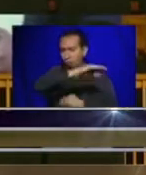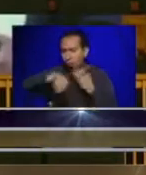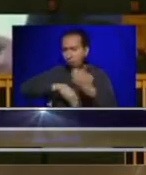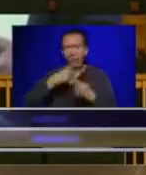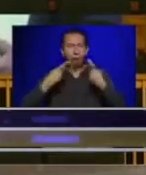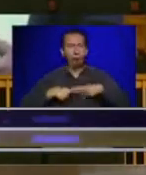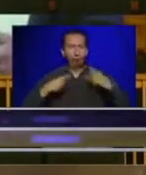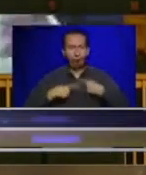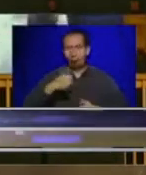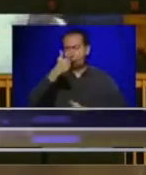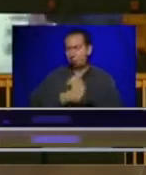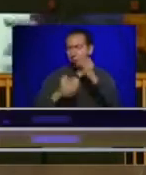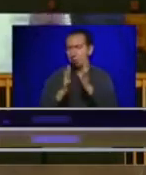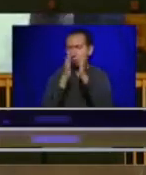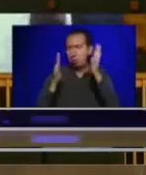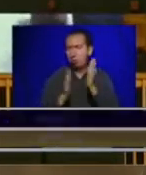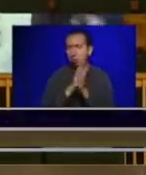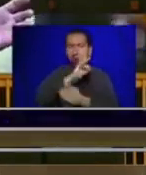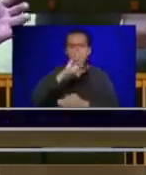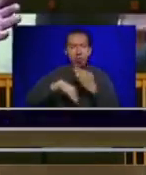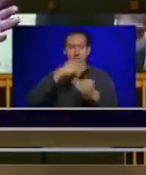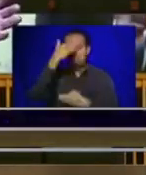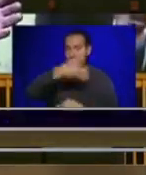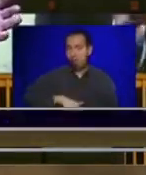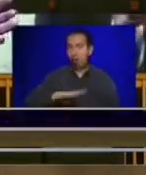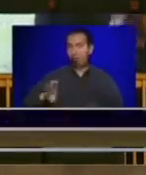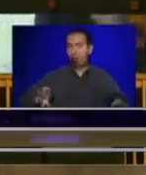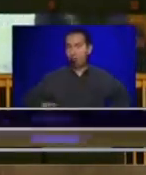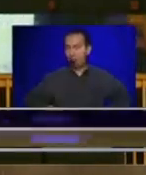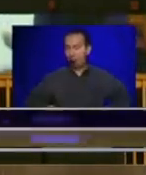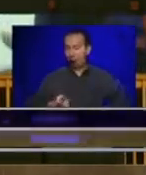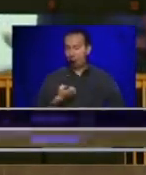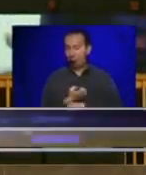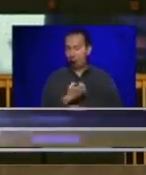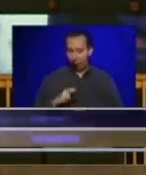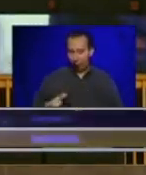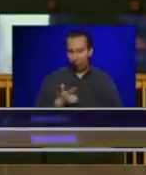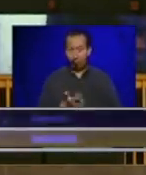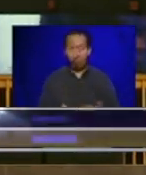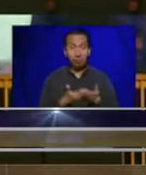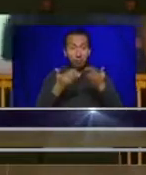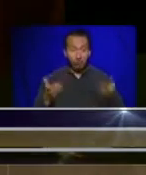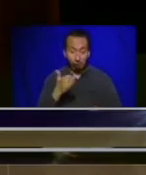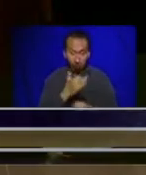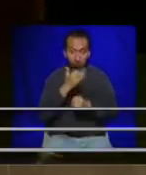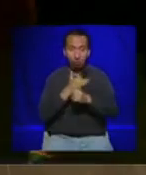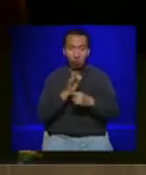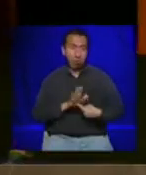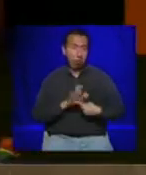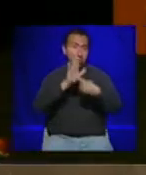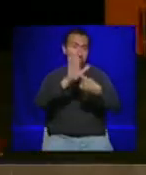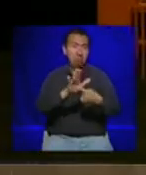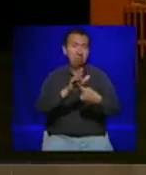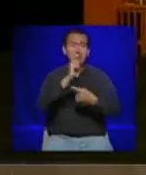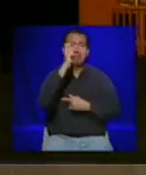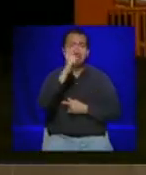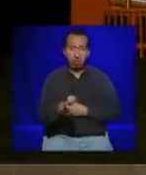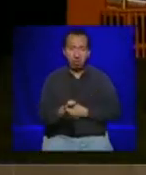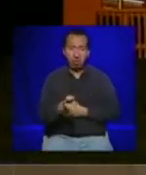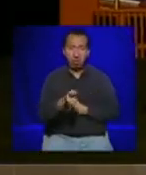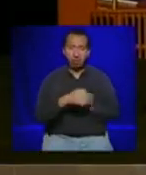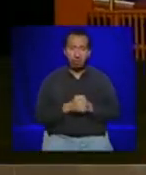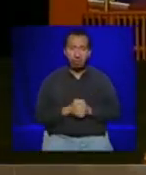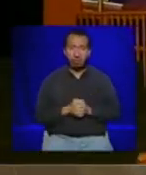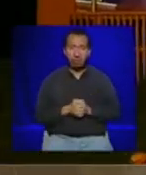y por nuestra participación ciudadana que también es muy característica de este Estado. En esta emergencia no hemos recibido